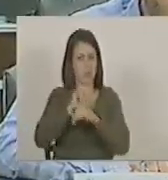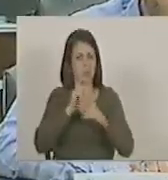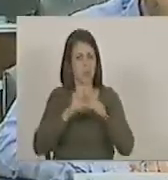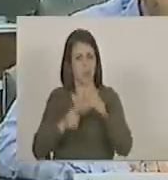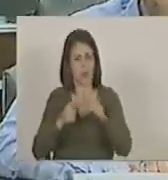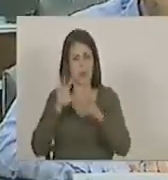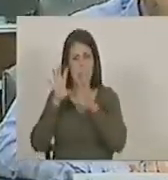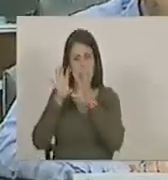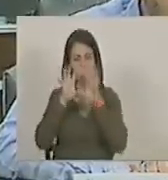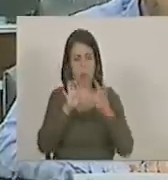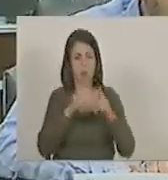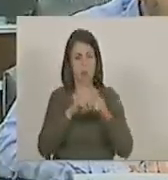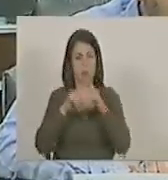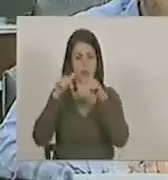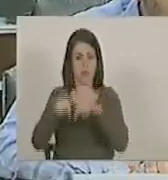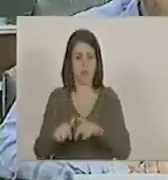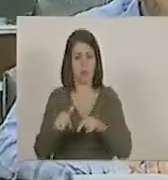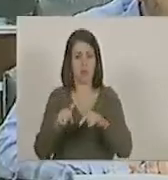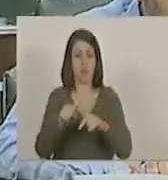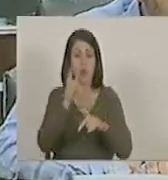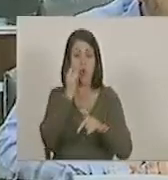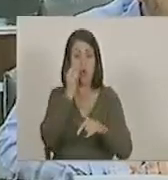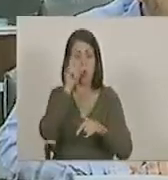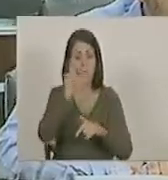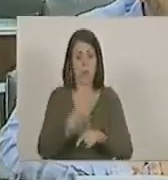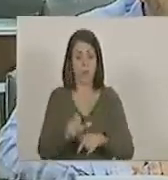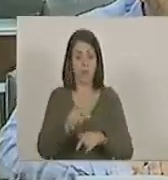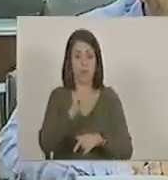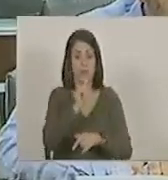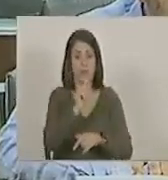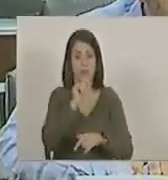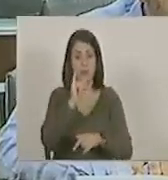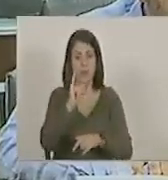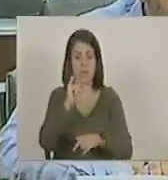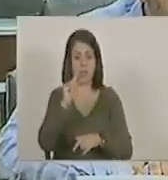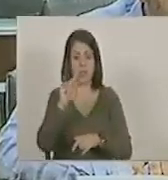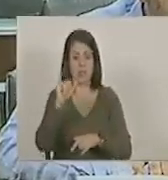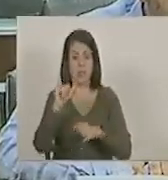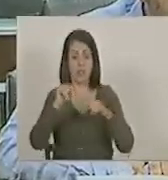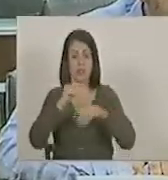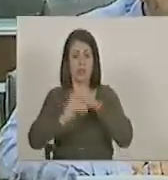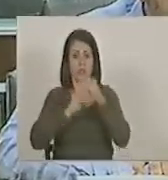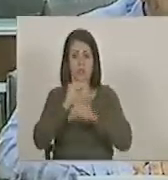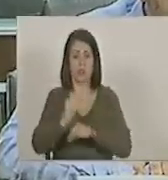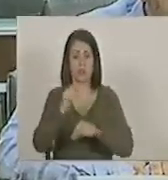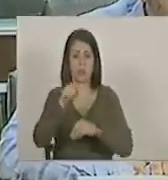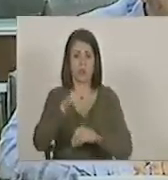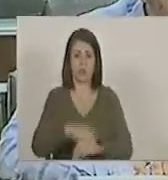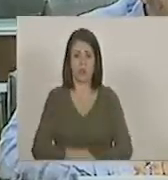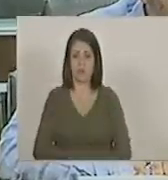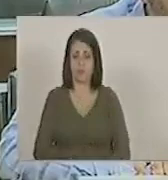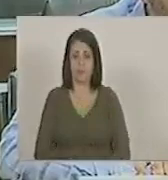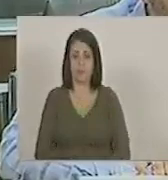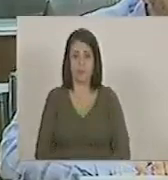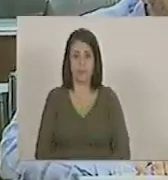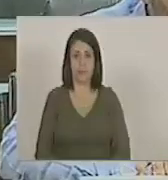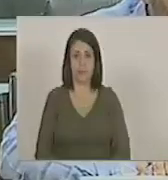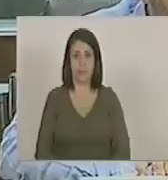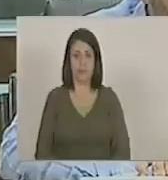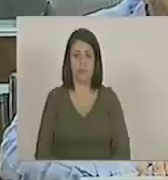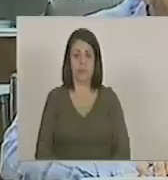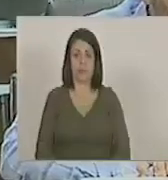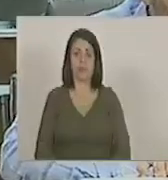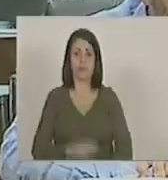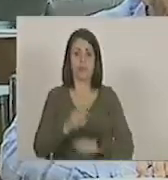infames chistes de este comediante Latiti, y que hemos venido ha